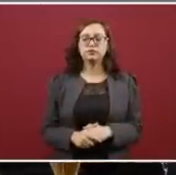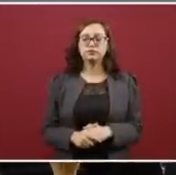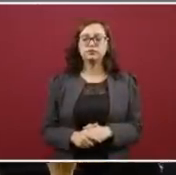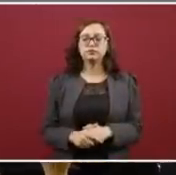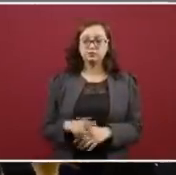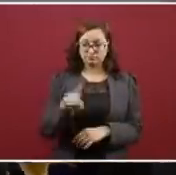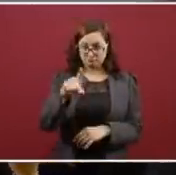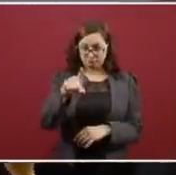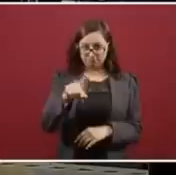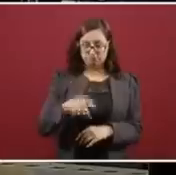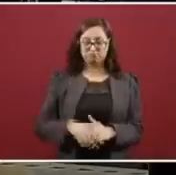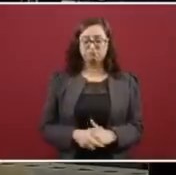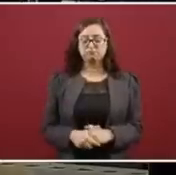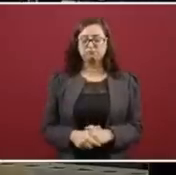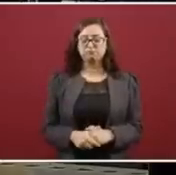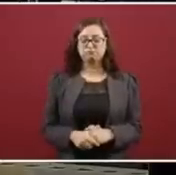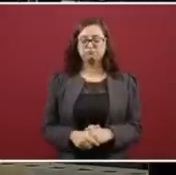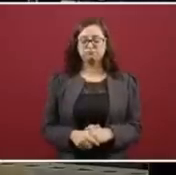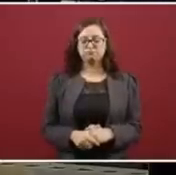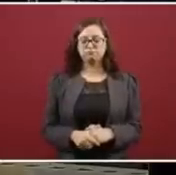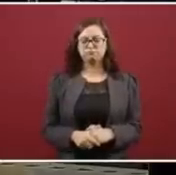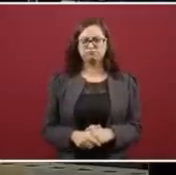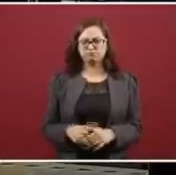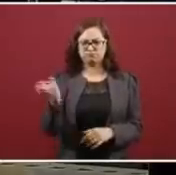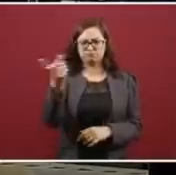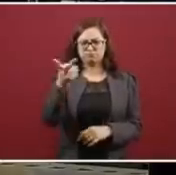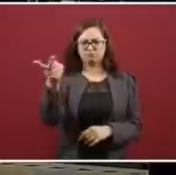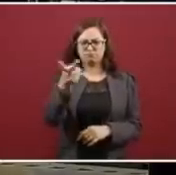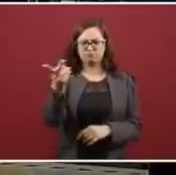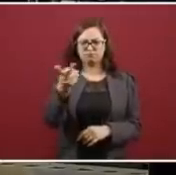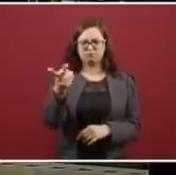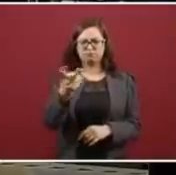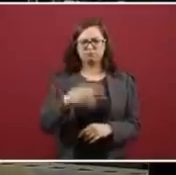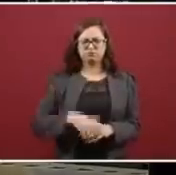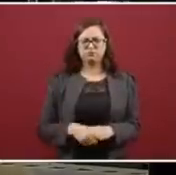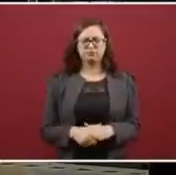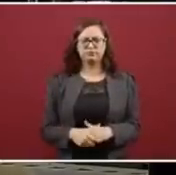usted los dos